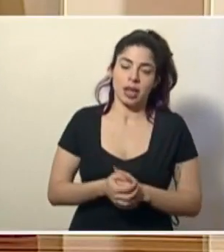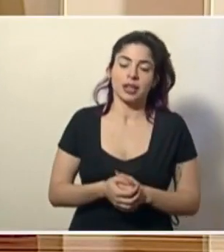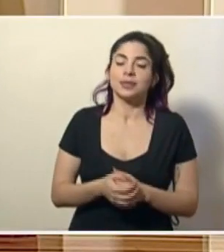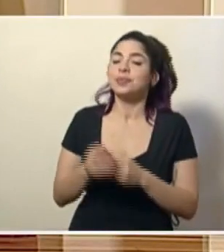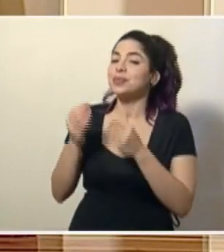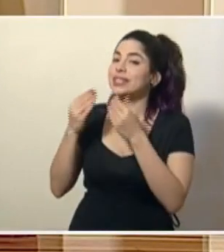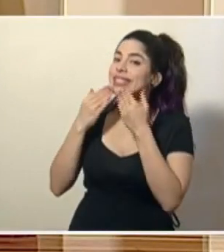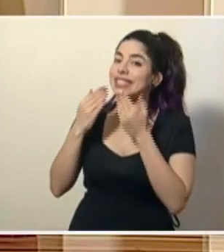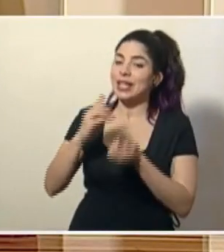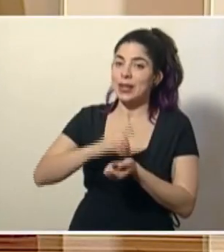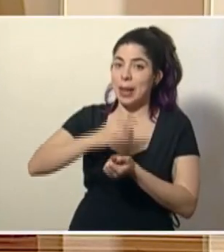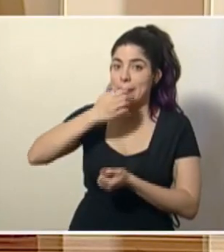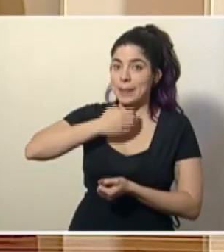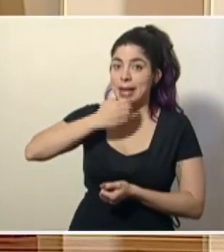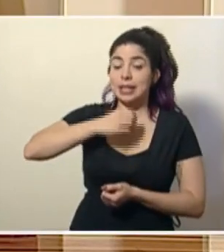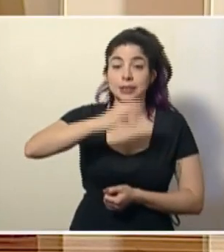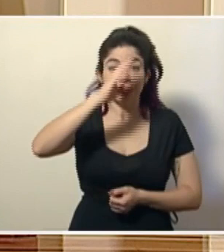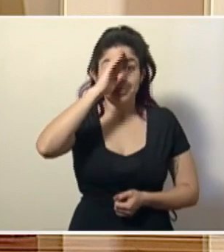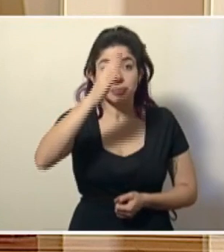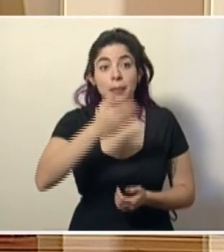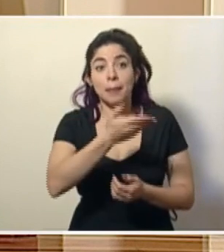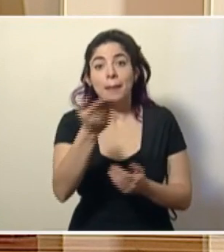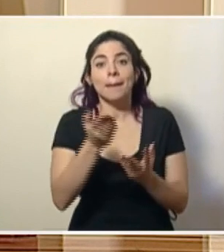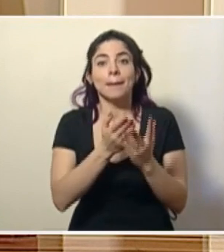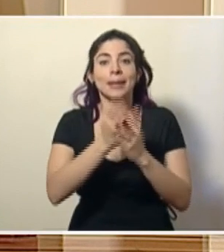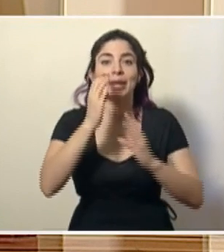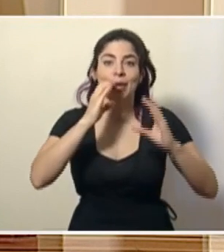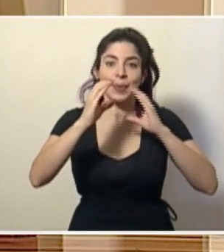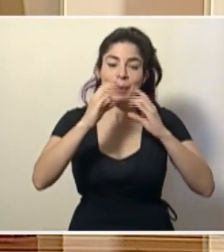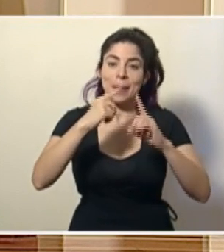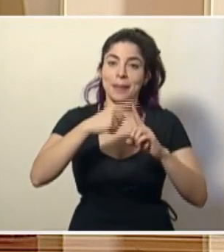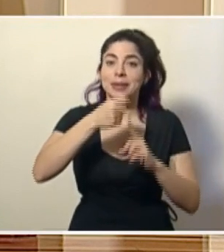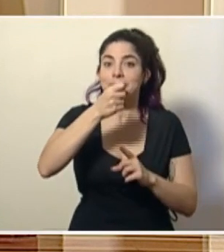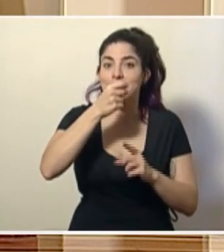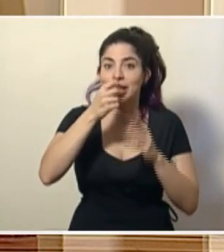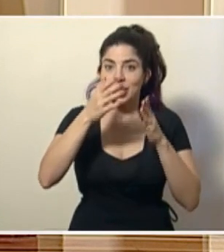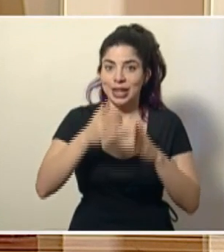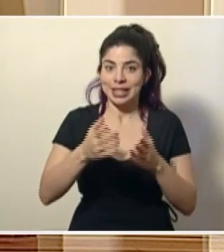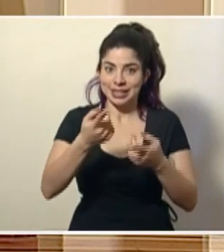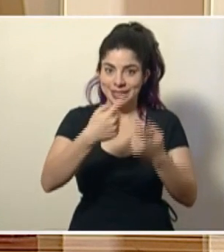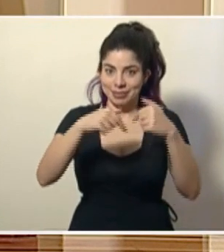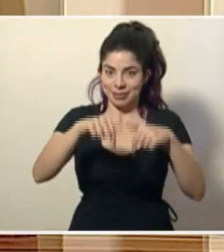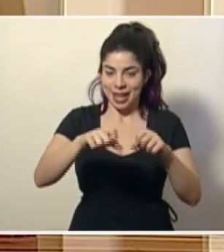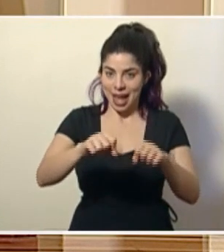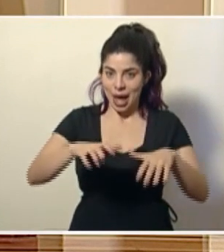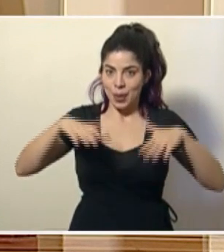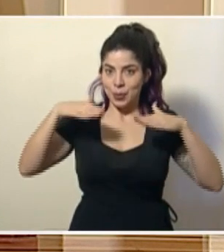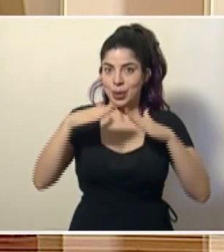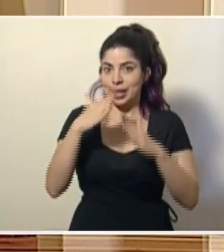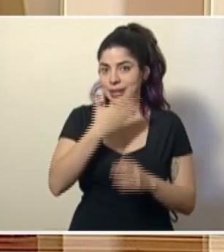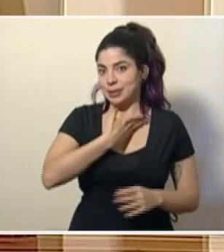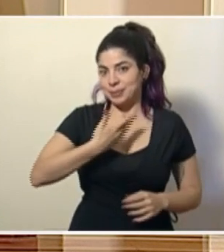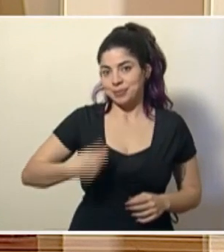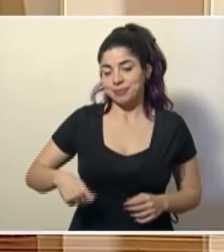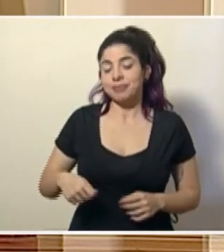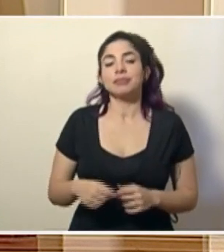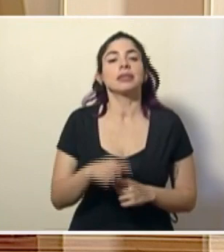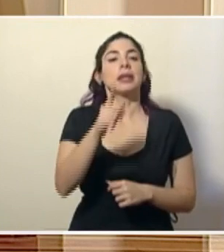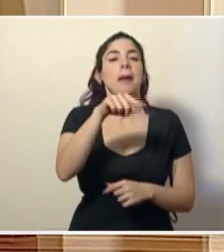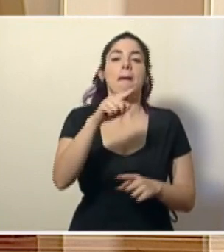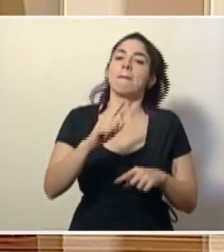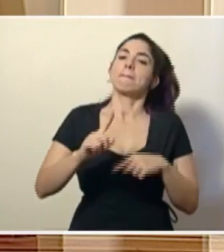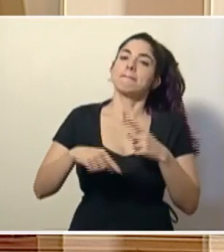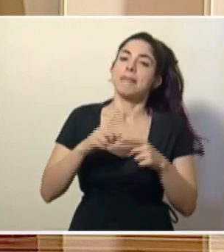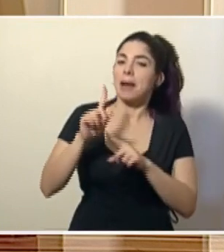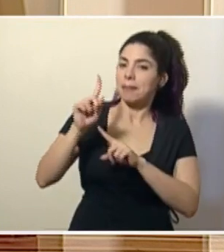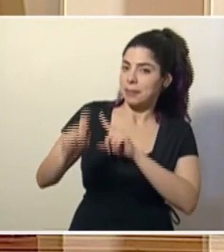al doctor Macaya. Saludamos a los medios de comunicación y a los periodistas que nos acompañan en el auditorio de la Casa Presidencial, quienes van a